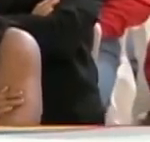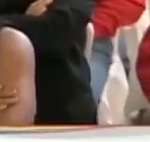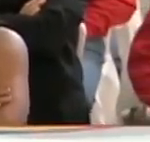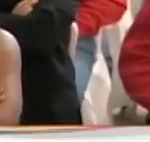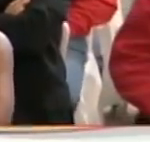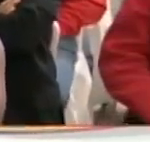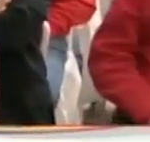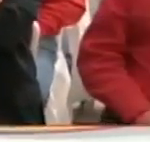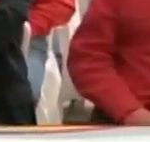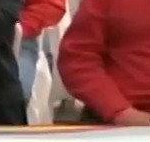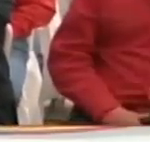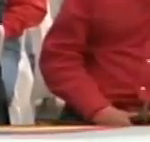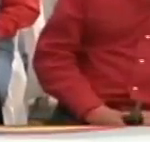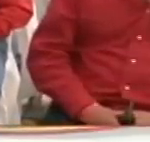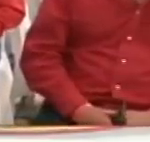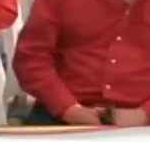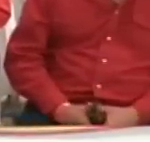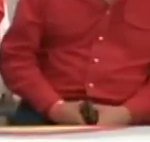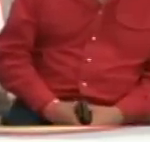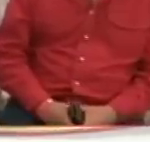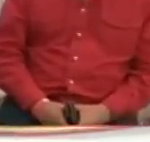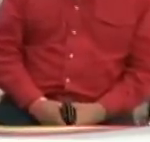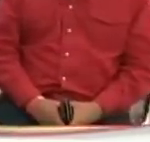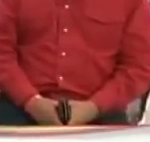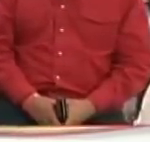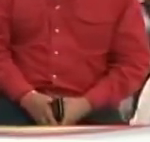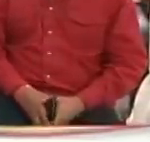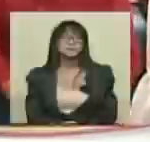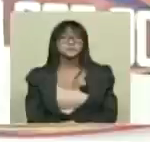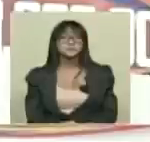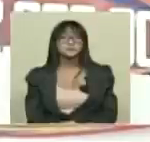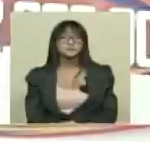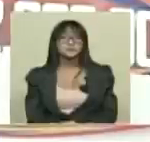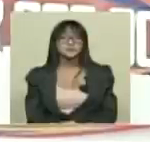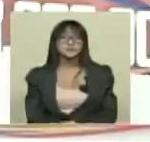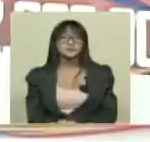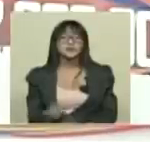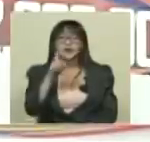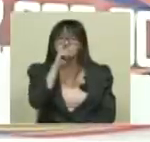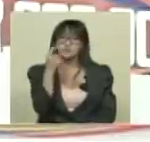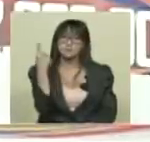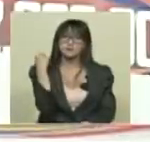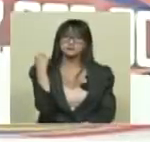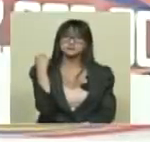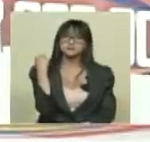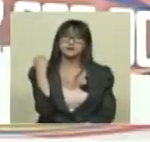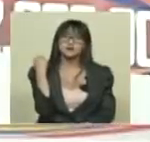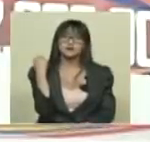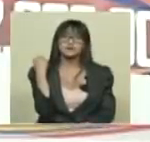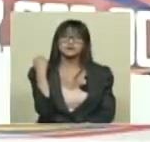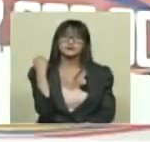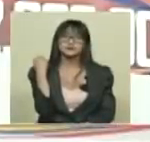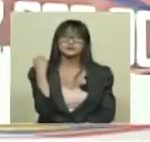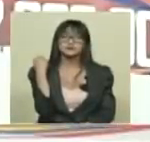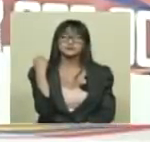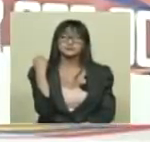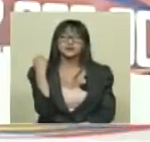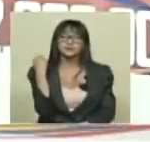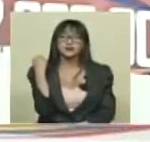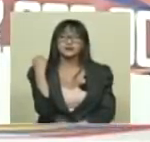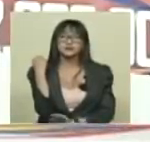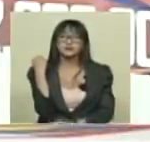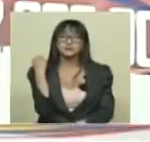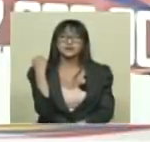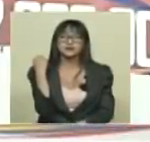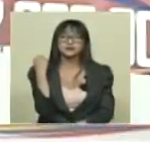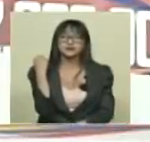superar a algunos, a enfrentar a otros. Y bueno, yo fundé el año pasado la